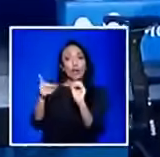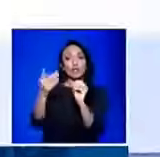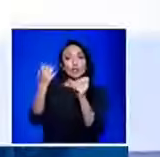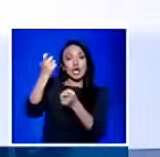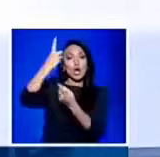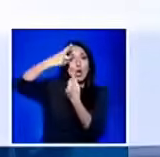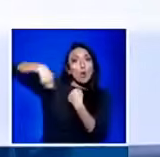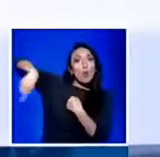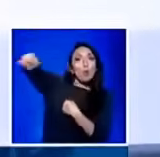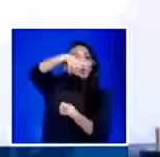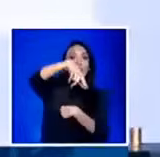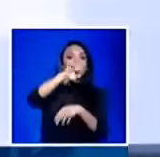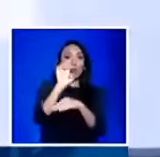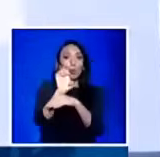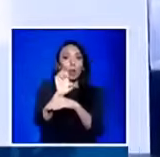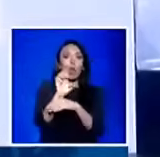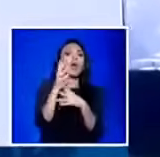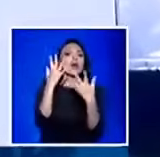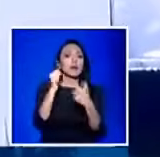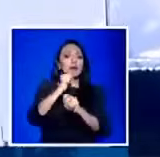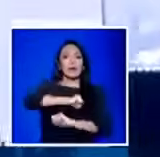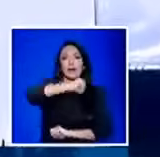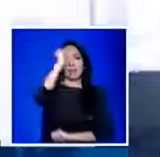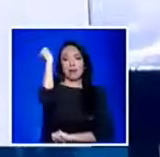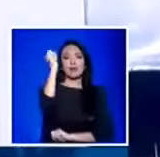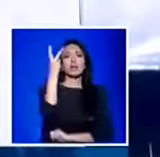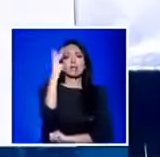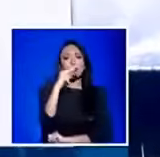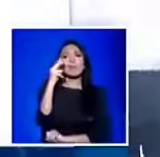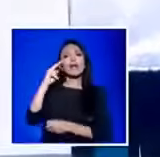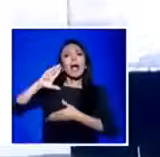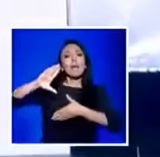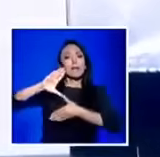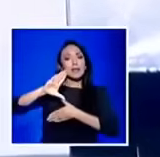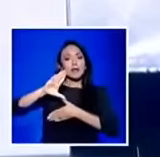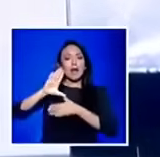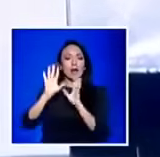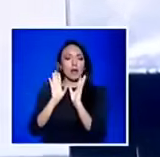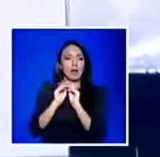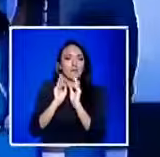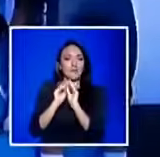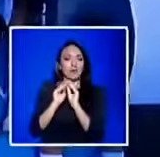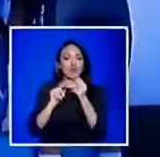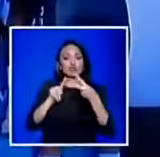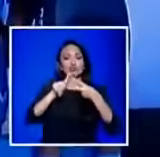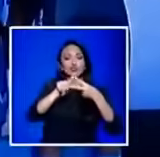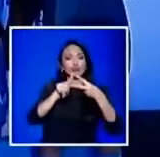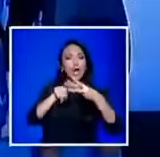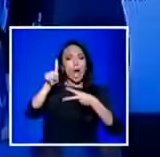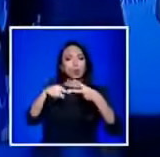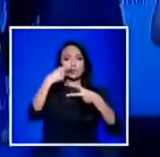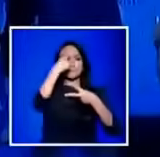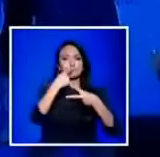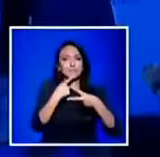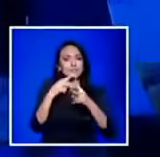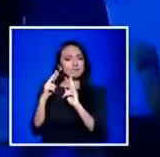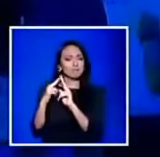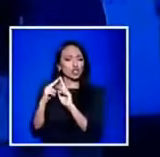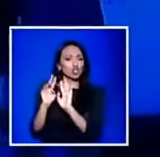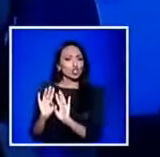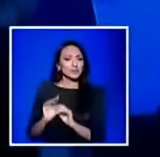Ecuador en las diferentes categorías e imponerse en los eventos de América. Byron Guamá y Ana Vivar son algunas de sus figuras.